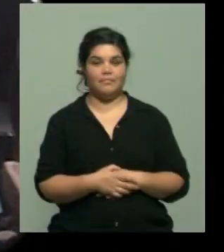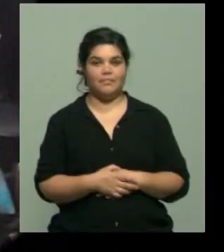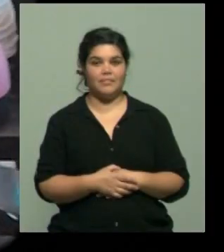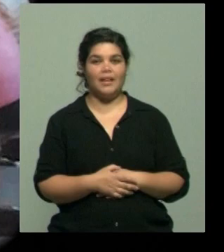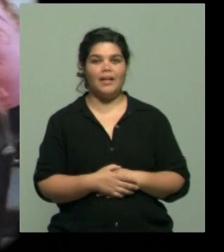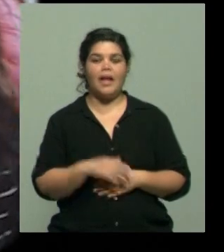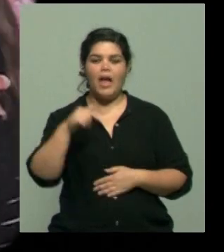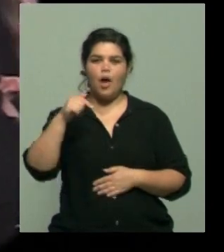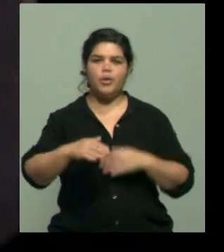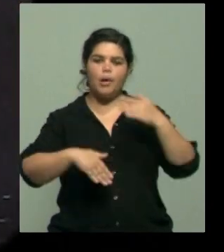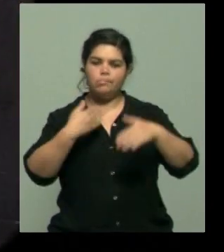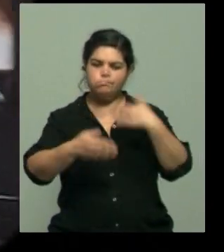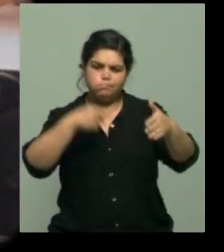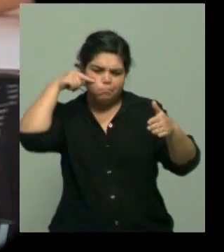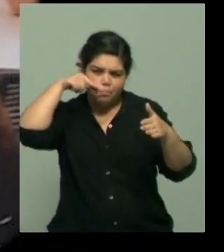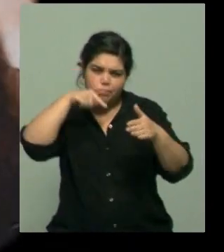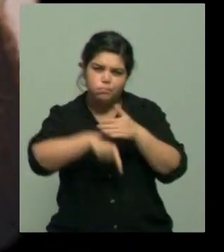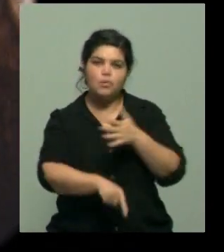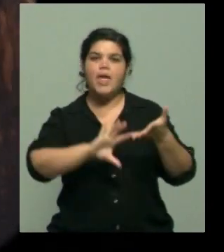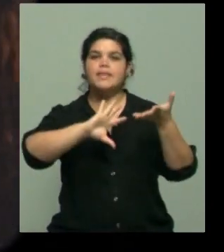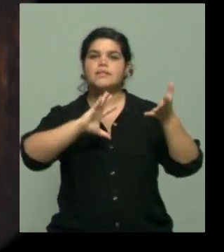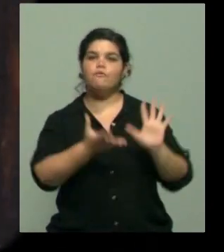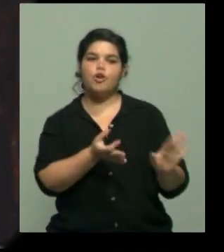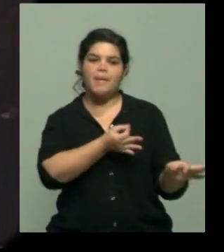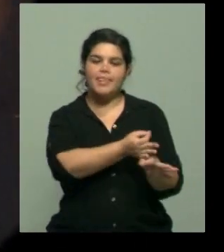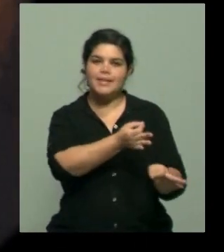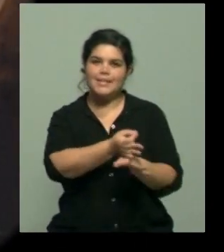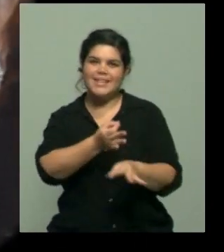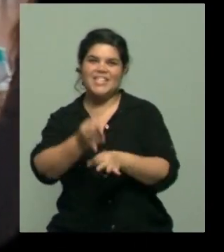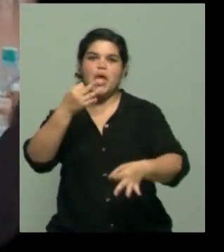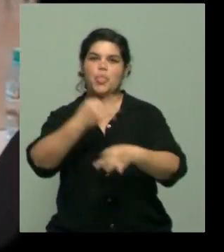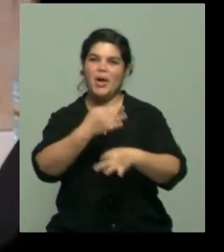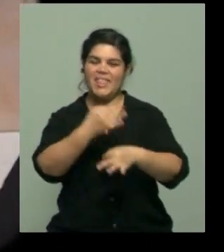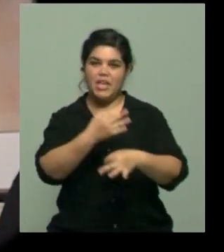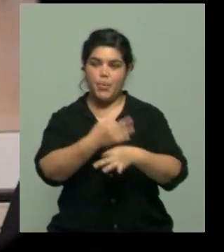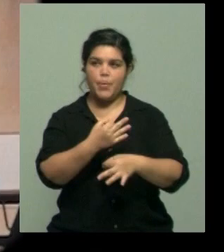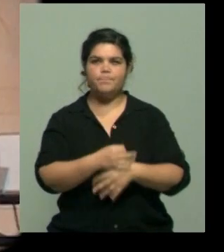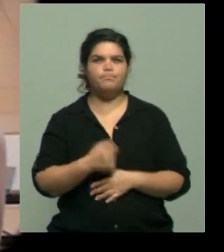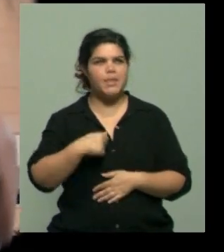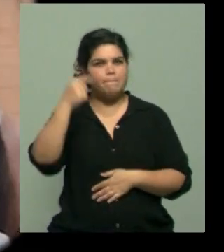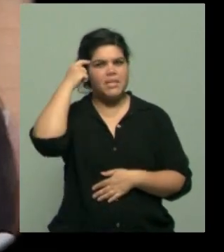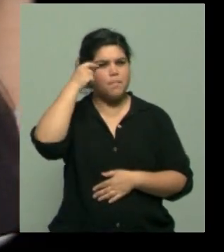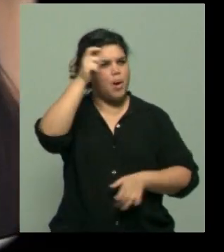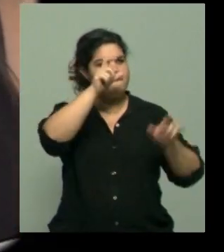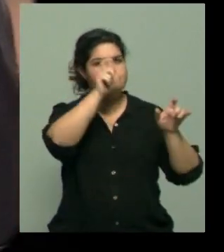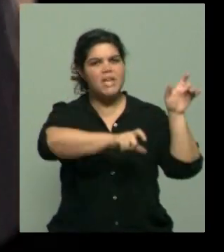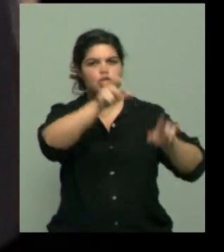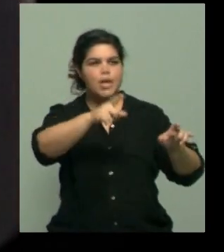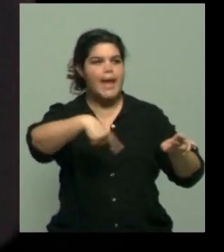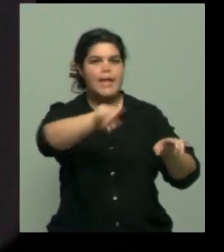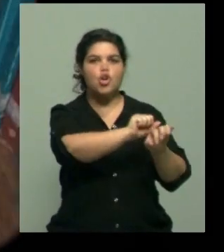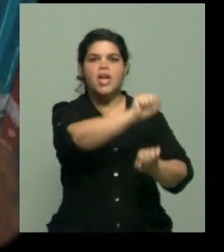Vamos un poco más en profundidad en este sistema educativo. Pensemos en la formación de aquellos que educan. ¿Cómo es